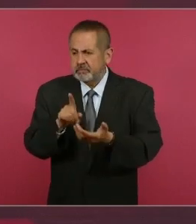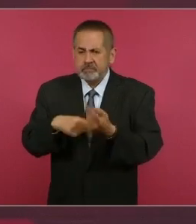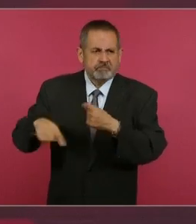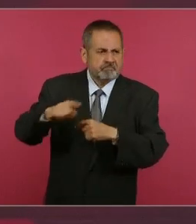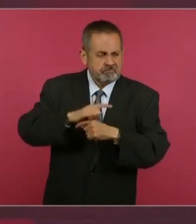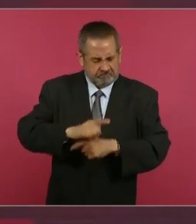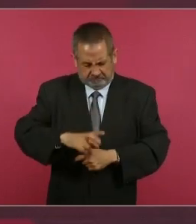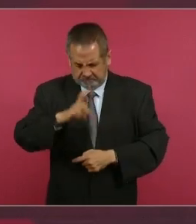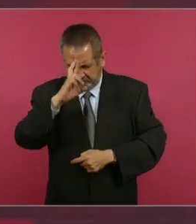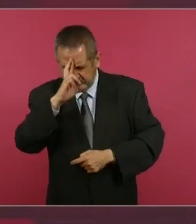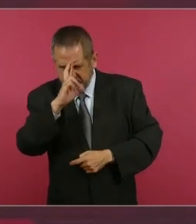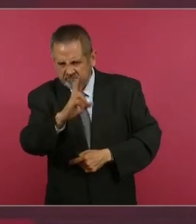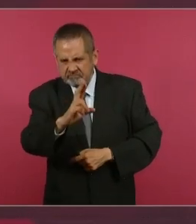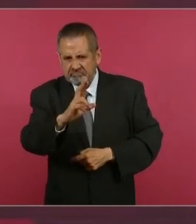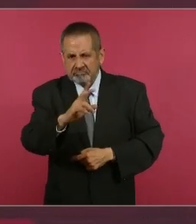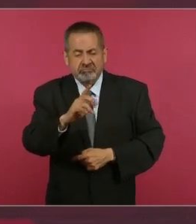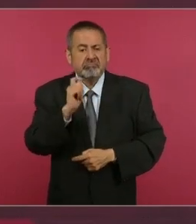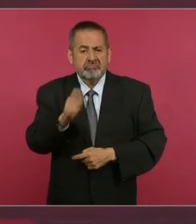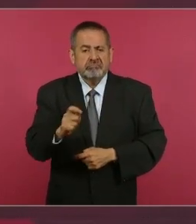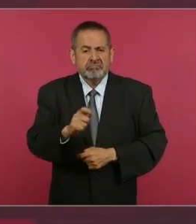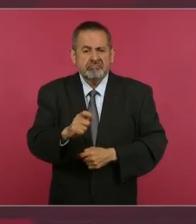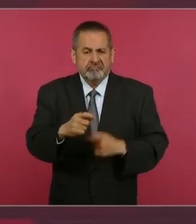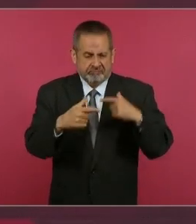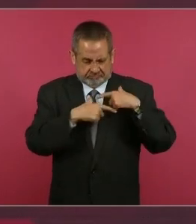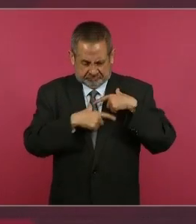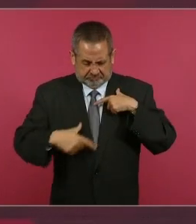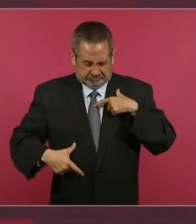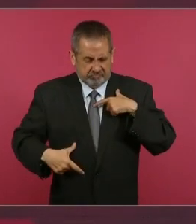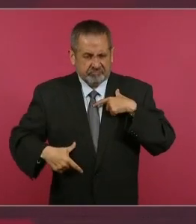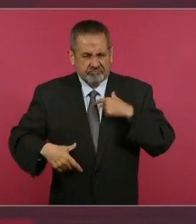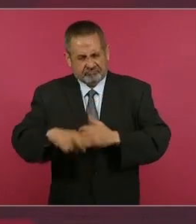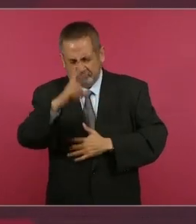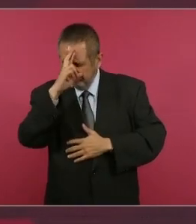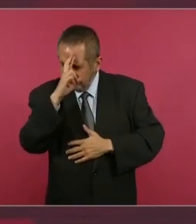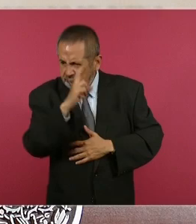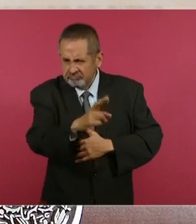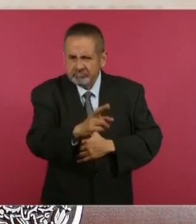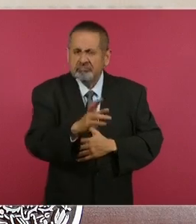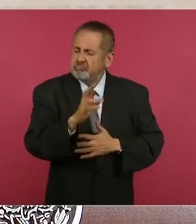respetuosos de la autoridad civil